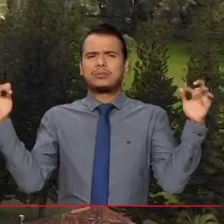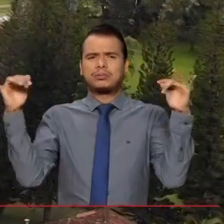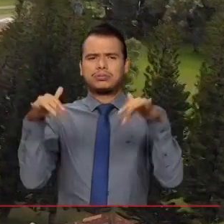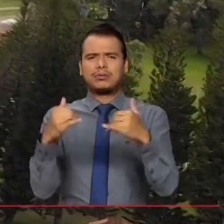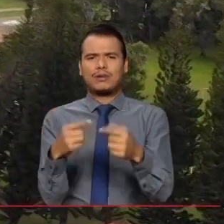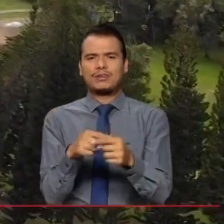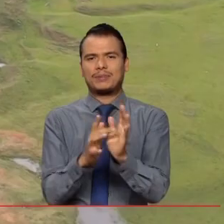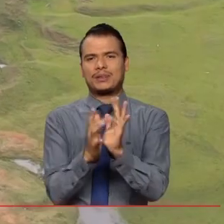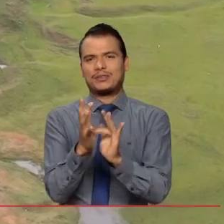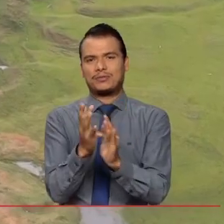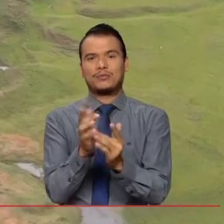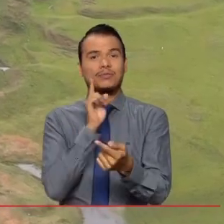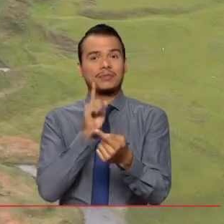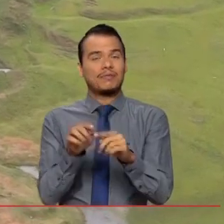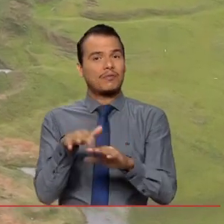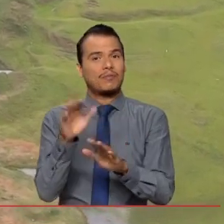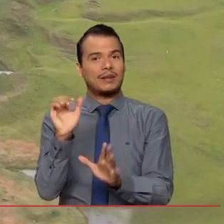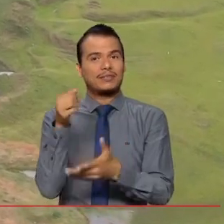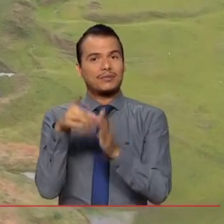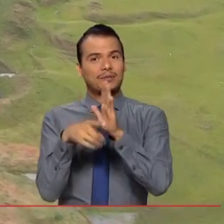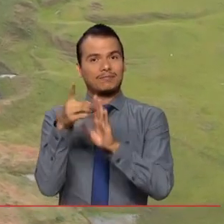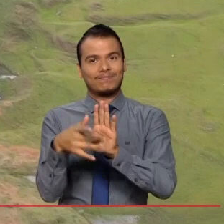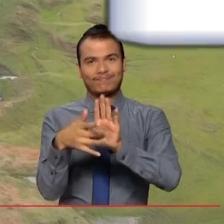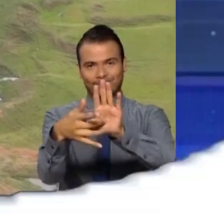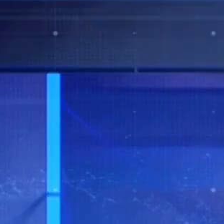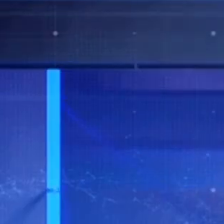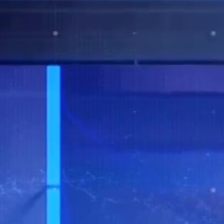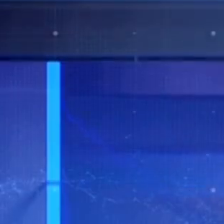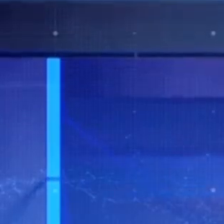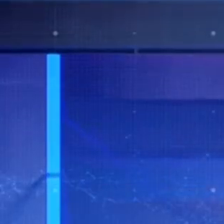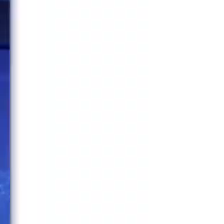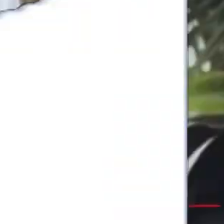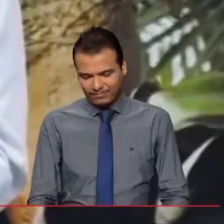paso impulsar su desarrollo económico.